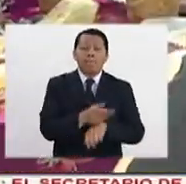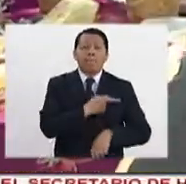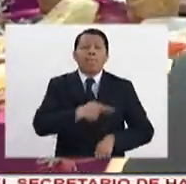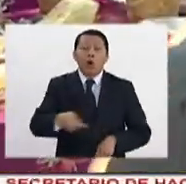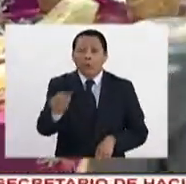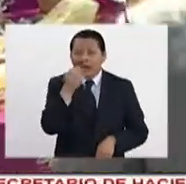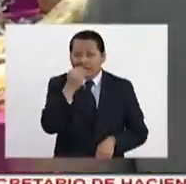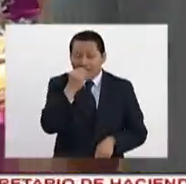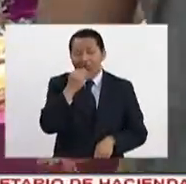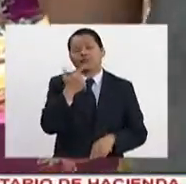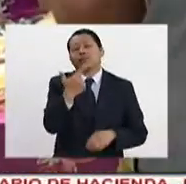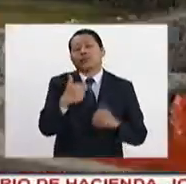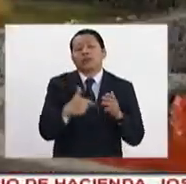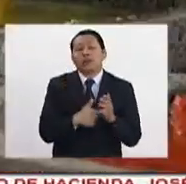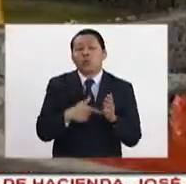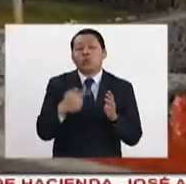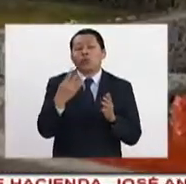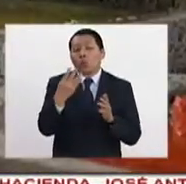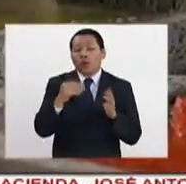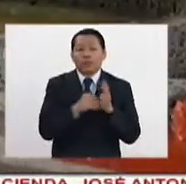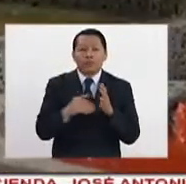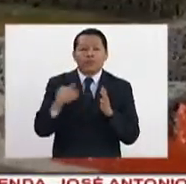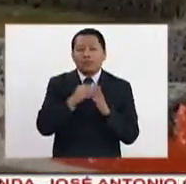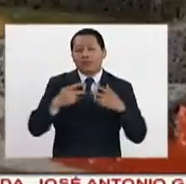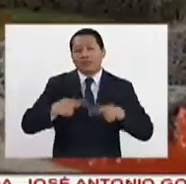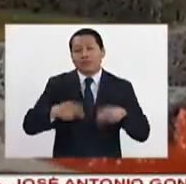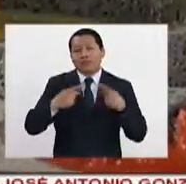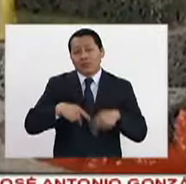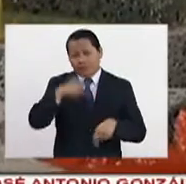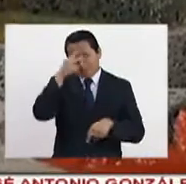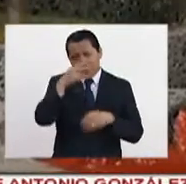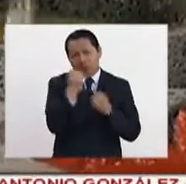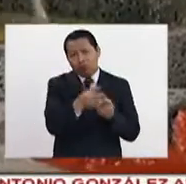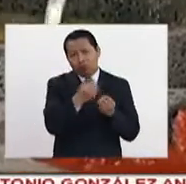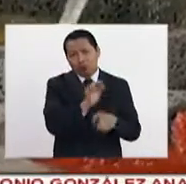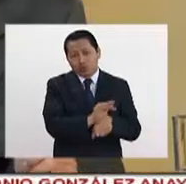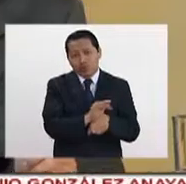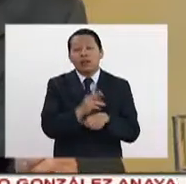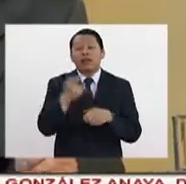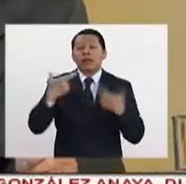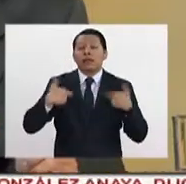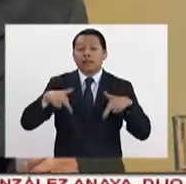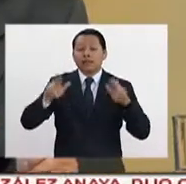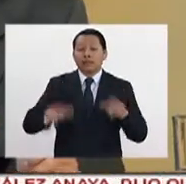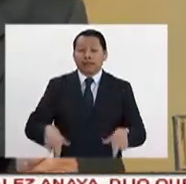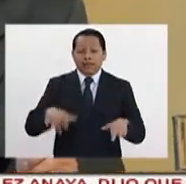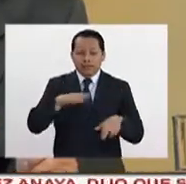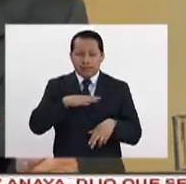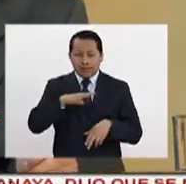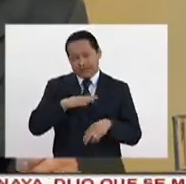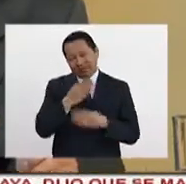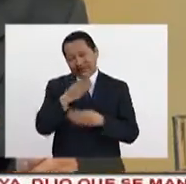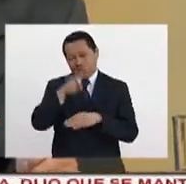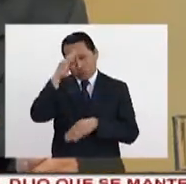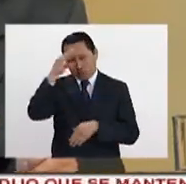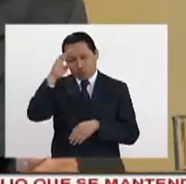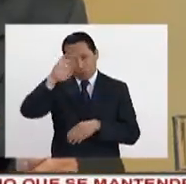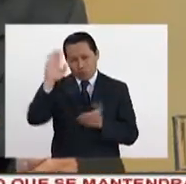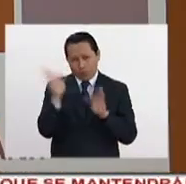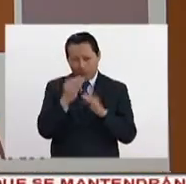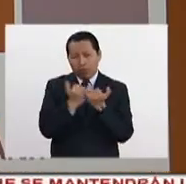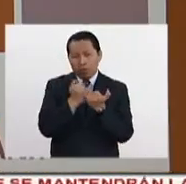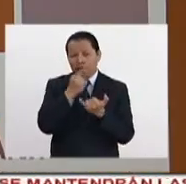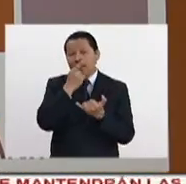alimentaria de 7.4 millones de mexicanos. El representante del Banco Mundial, Gregor Wolf, afirmó que con esta